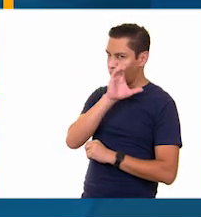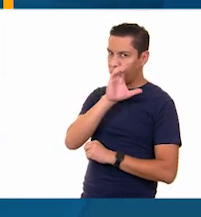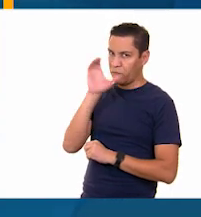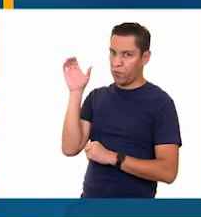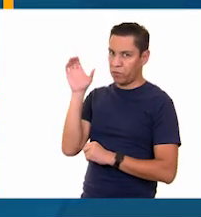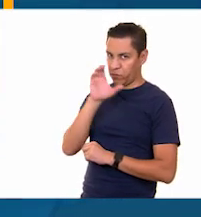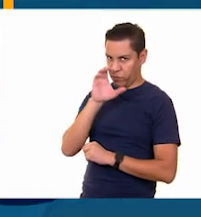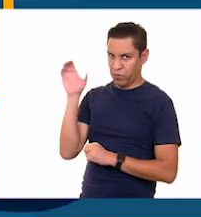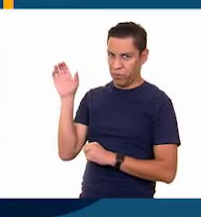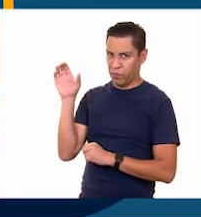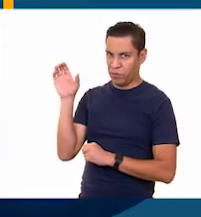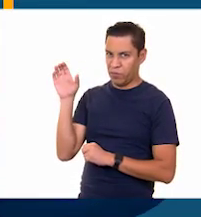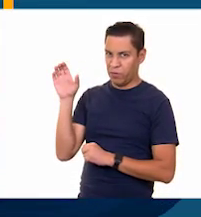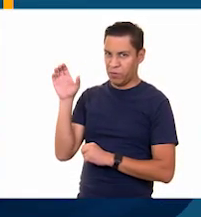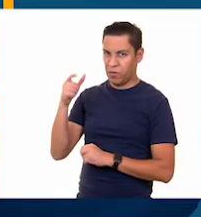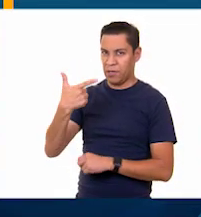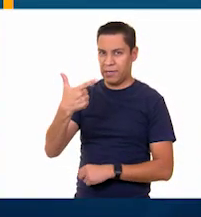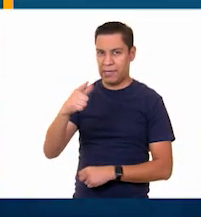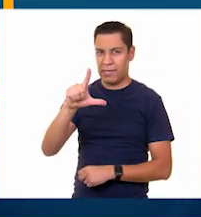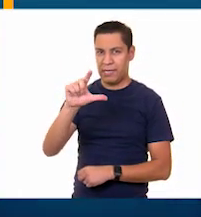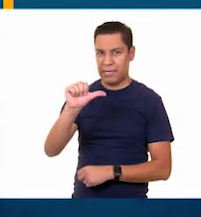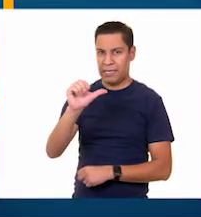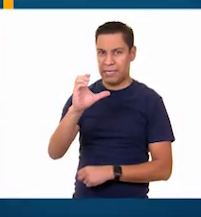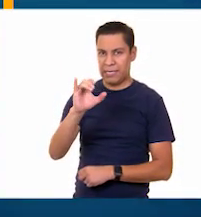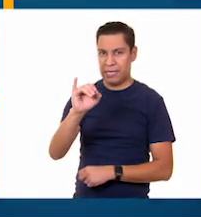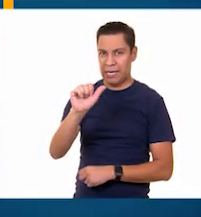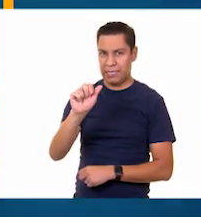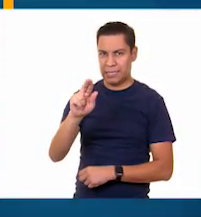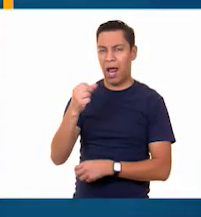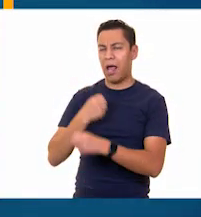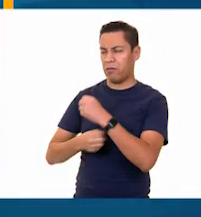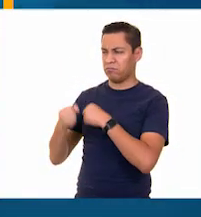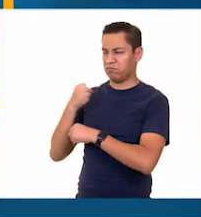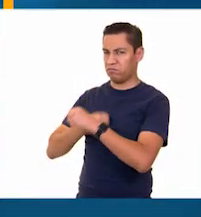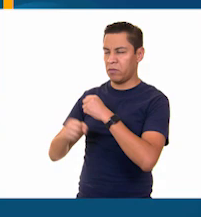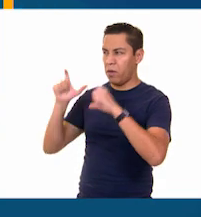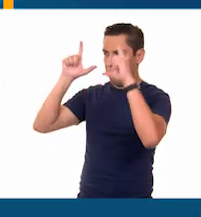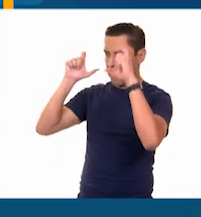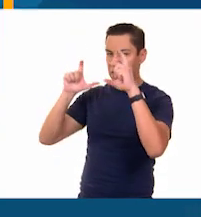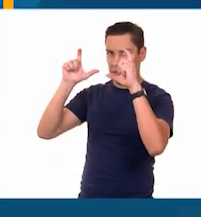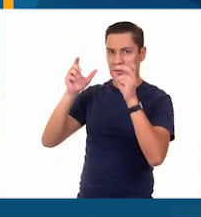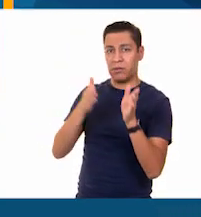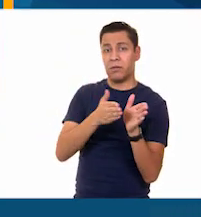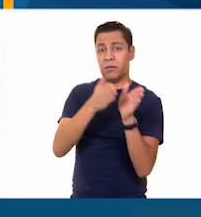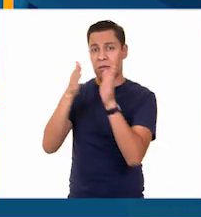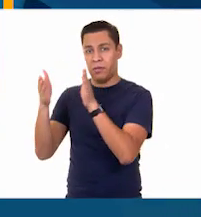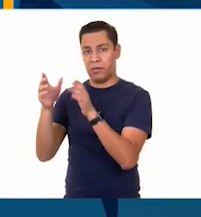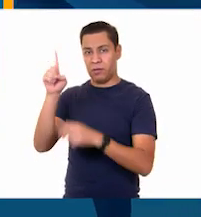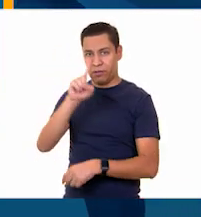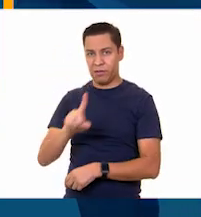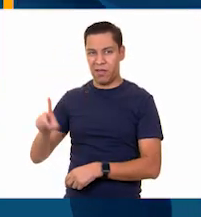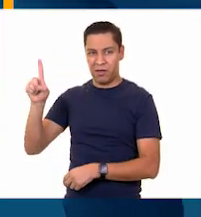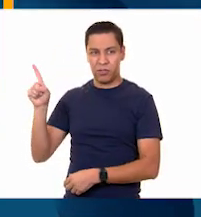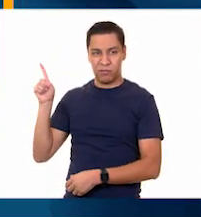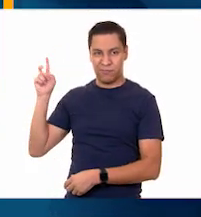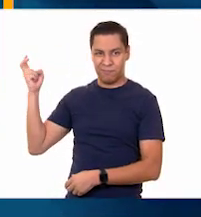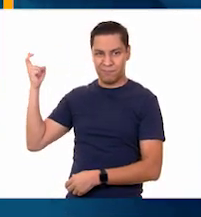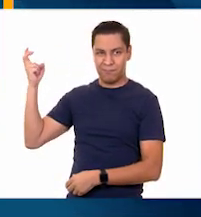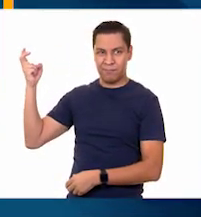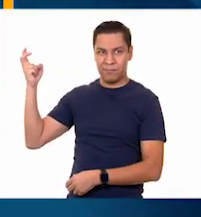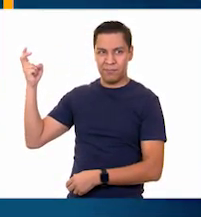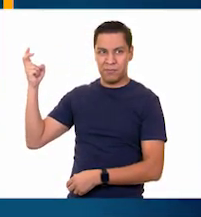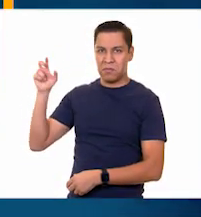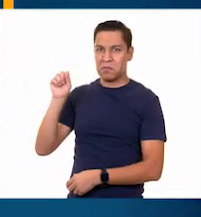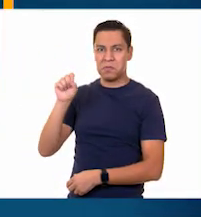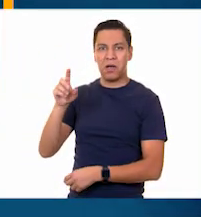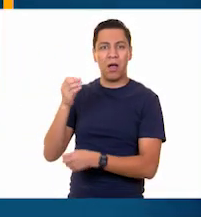glaciar Ayolocó del Iztaccíhuatl que fue tomada hace ya algunos años. Y del lado derecho vemos otra fotografía de la misma